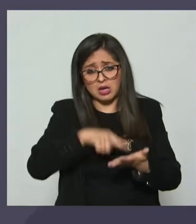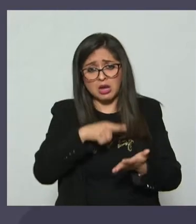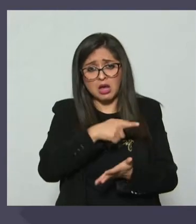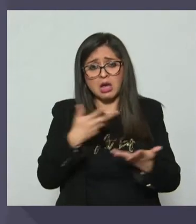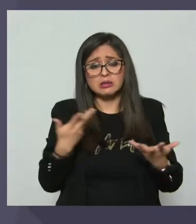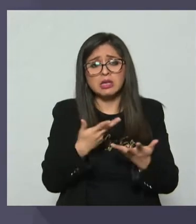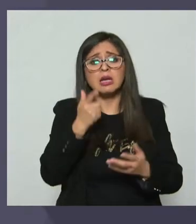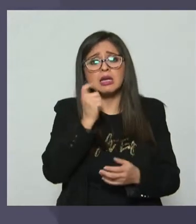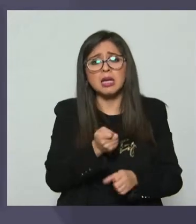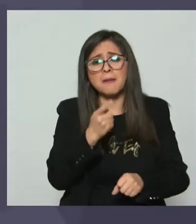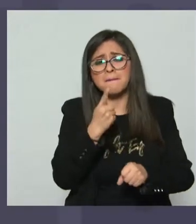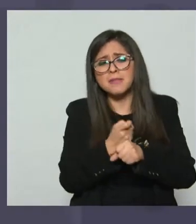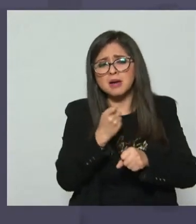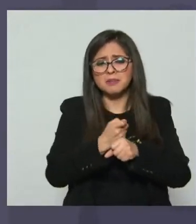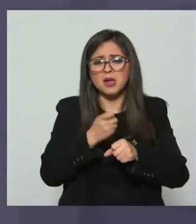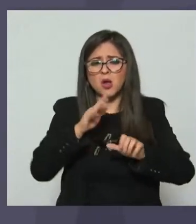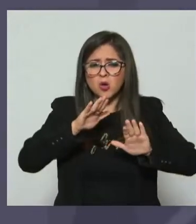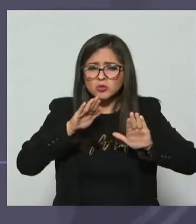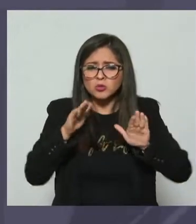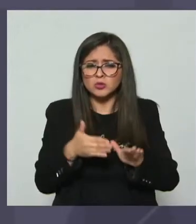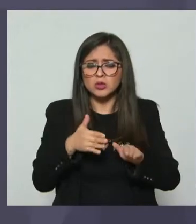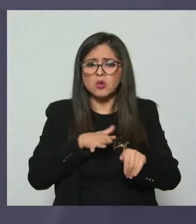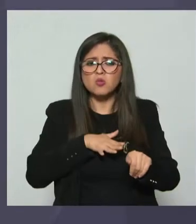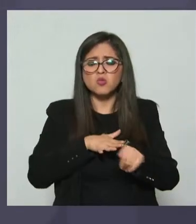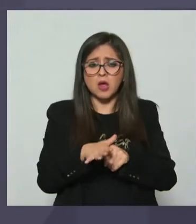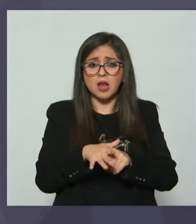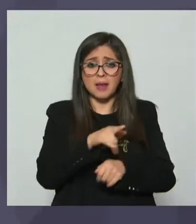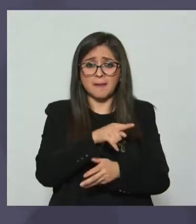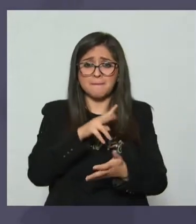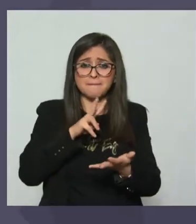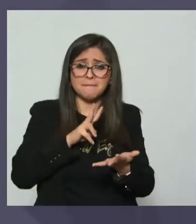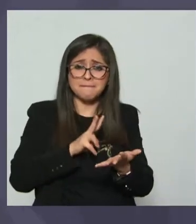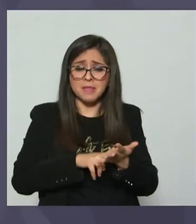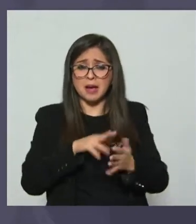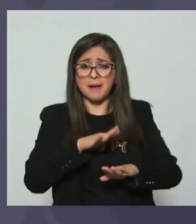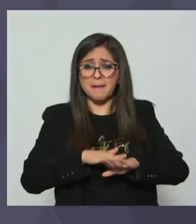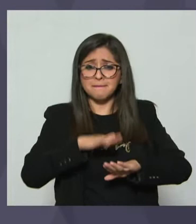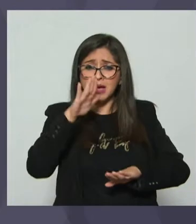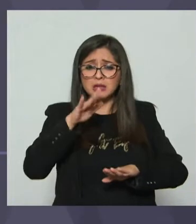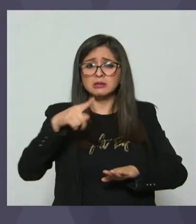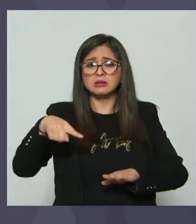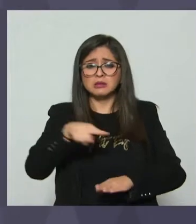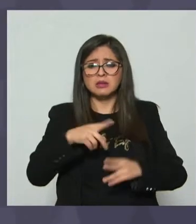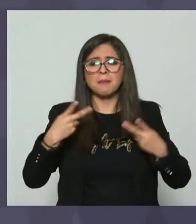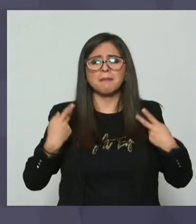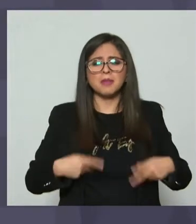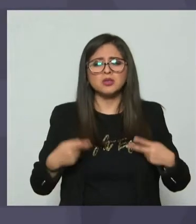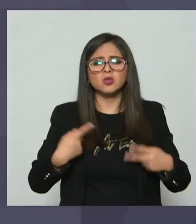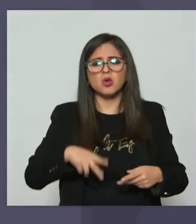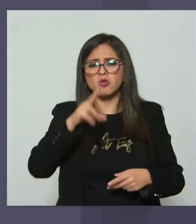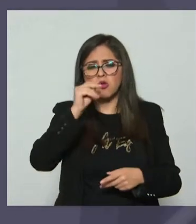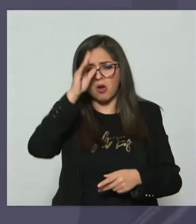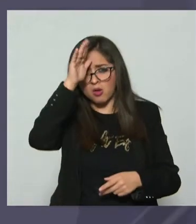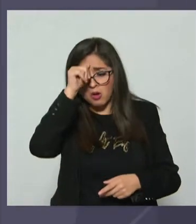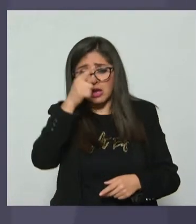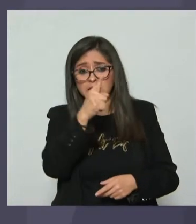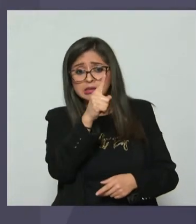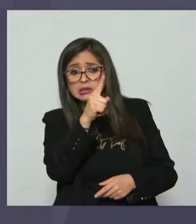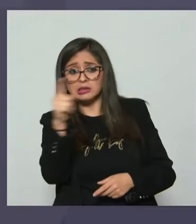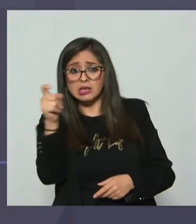ponderar si vale más el comentario o las quejas de 100